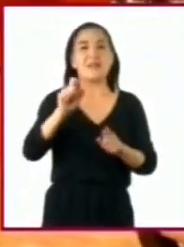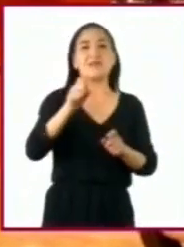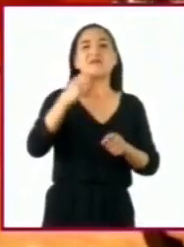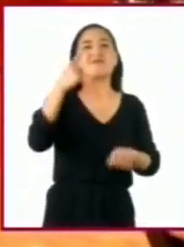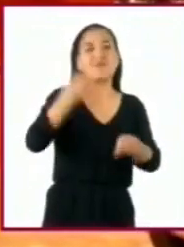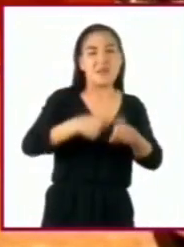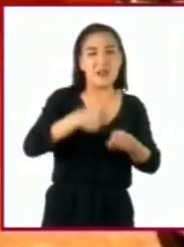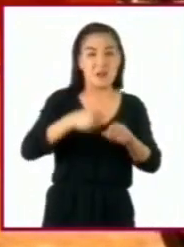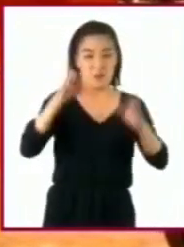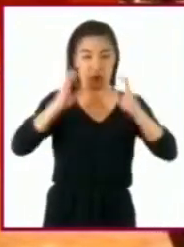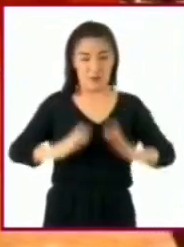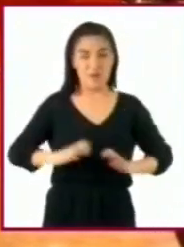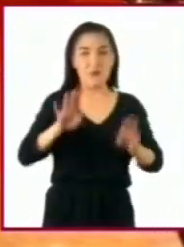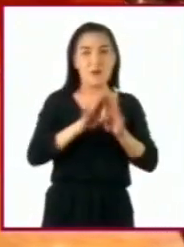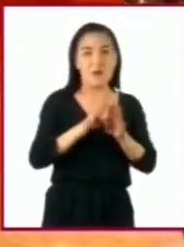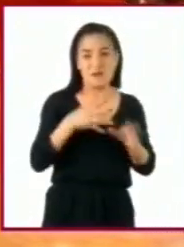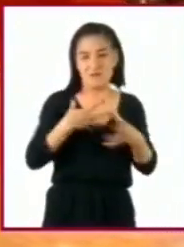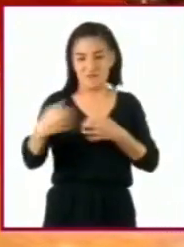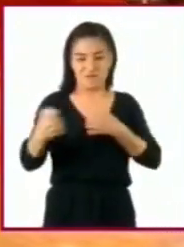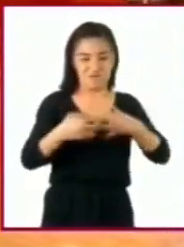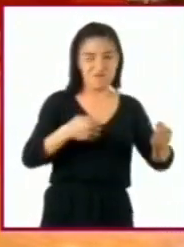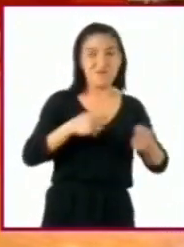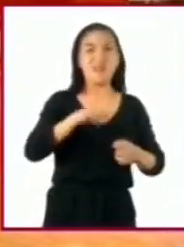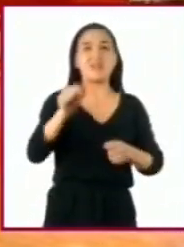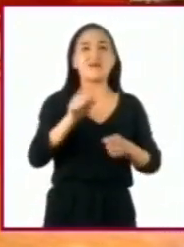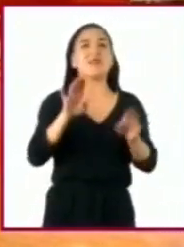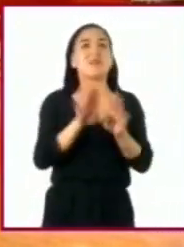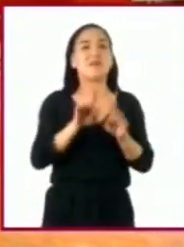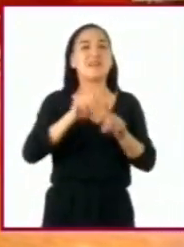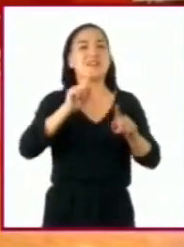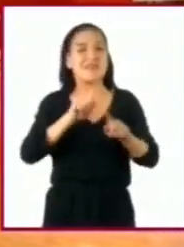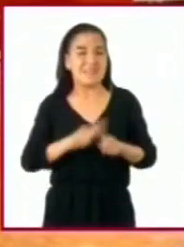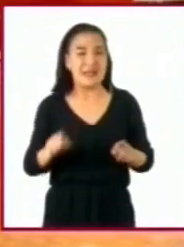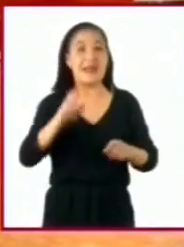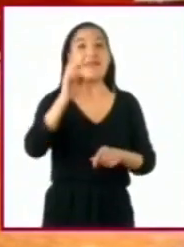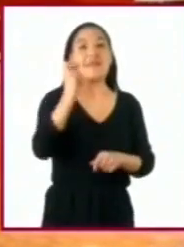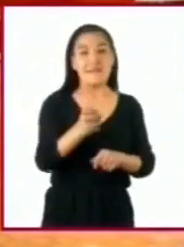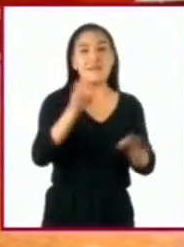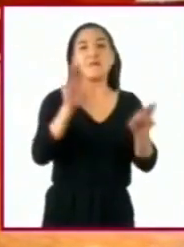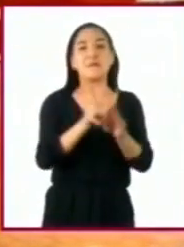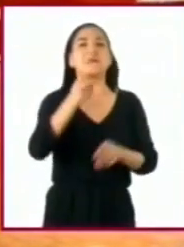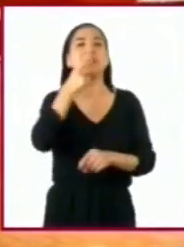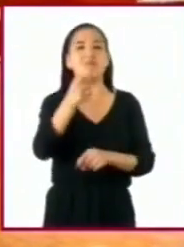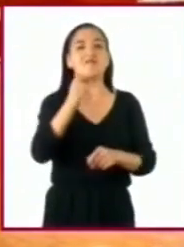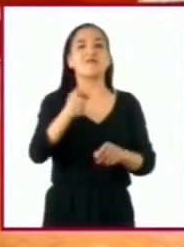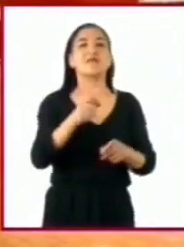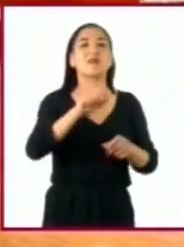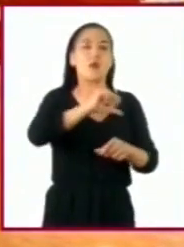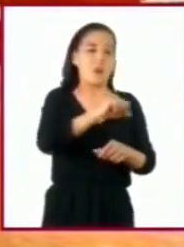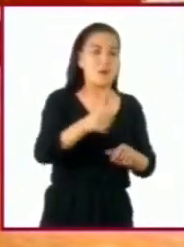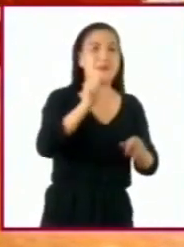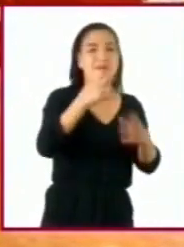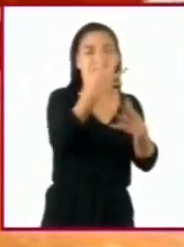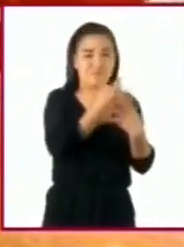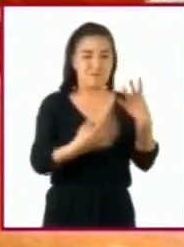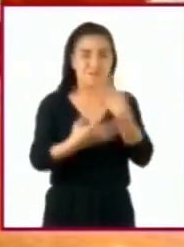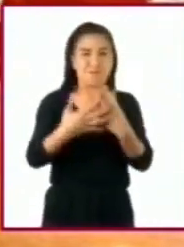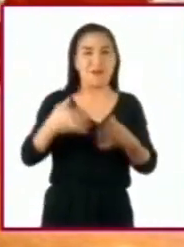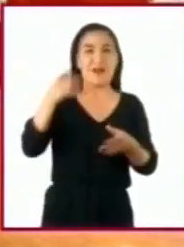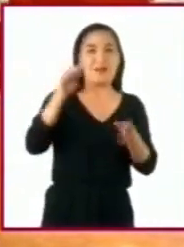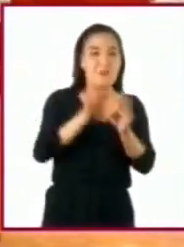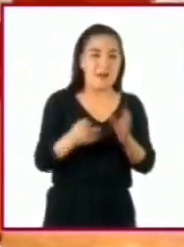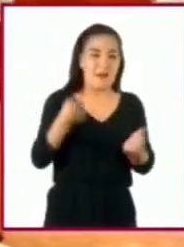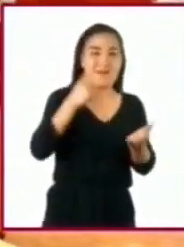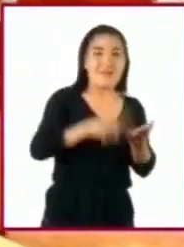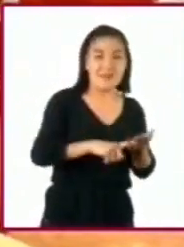cuerpo empiezan a dividirse sin detenerse, por lo que se diseminan a otros tejidos. Esto ocurre